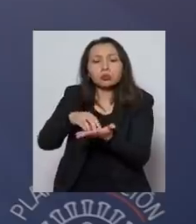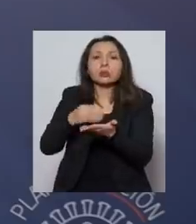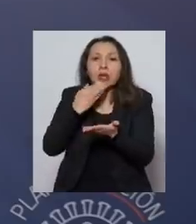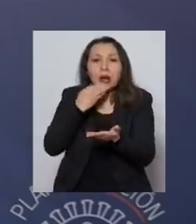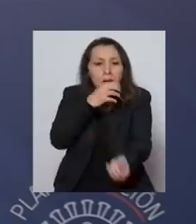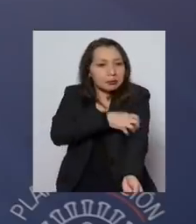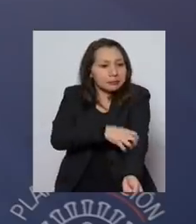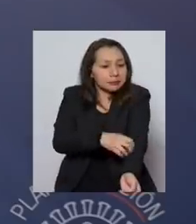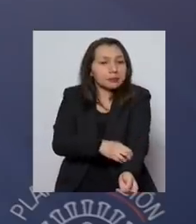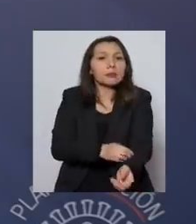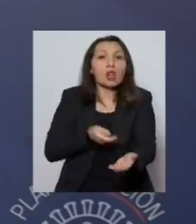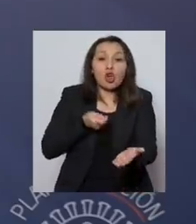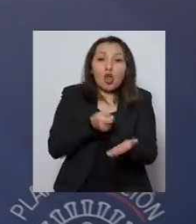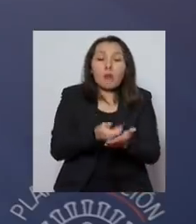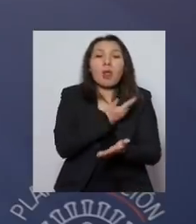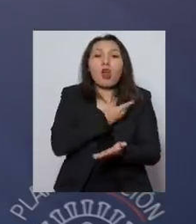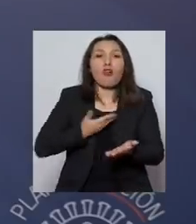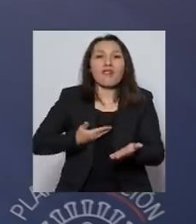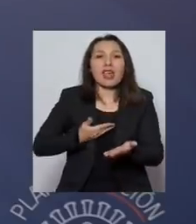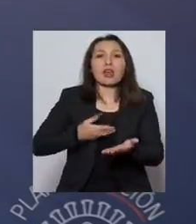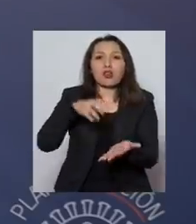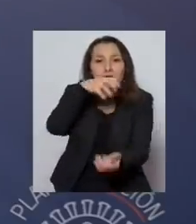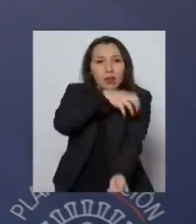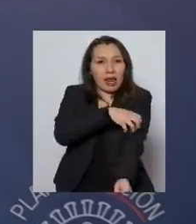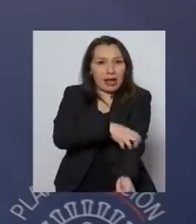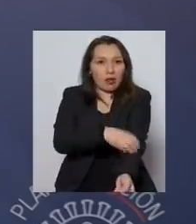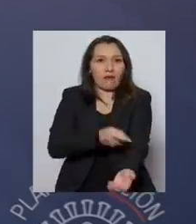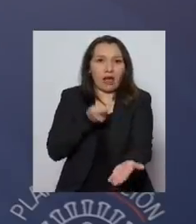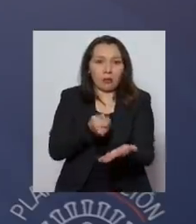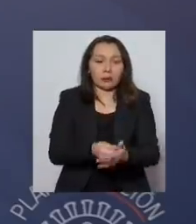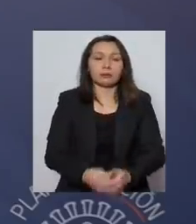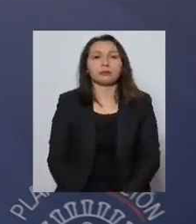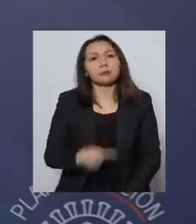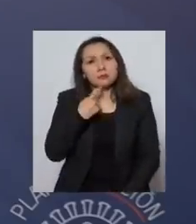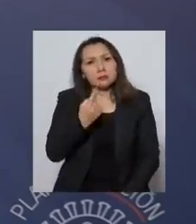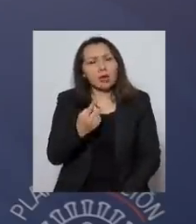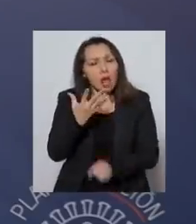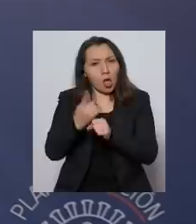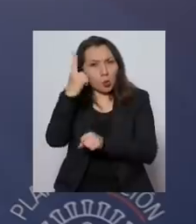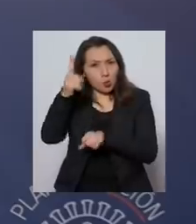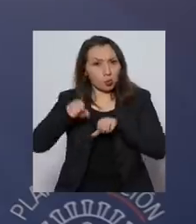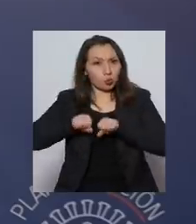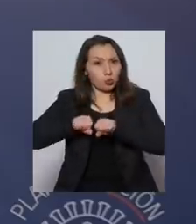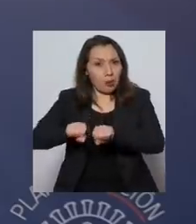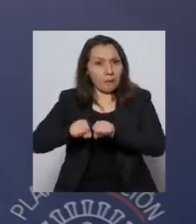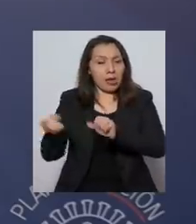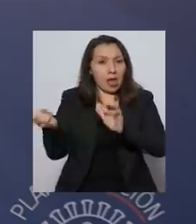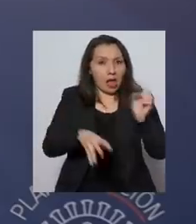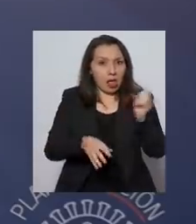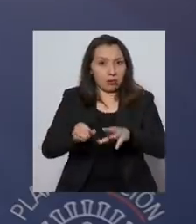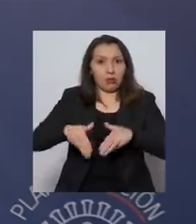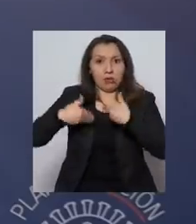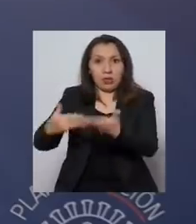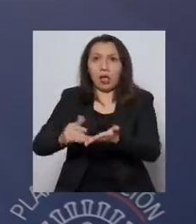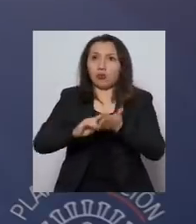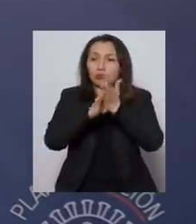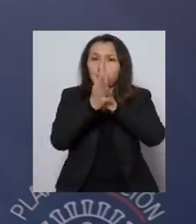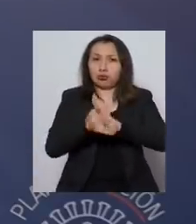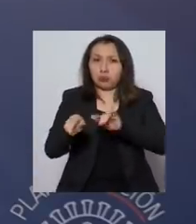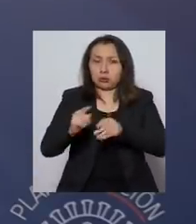territorial y van a hacer las compras los gobiernos regionales. ¿Pero hay un supermercado que vaya a abastecer toda esta